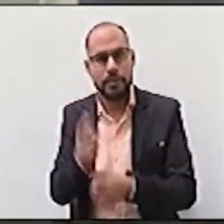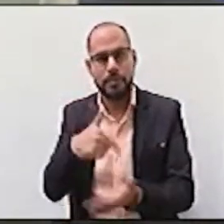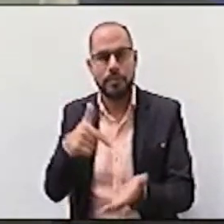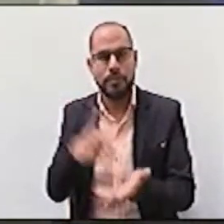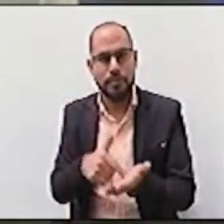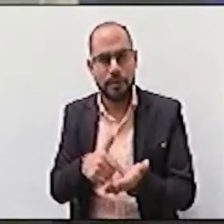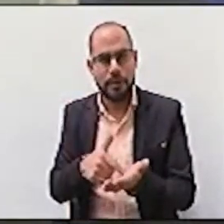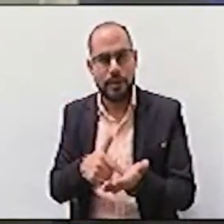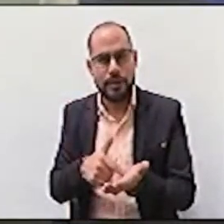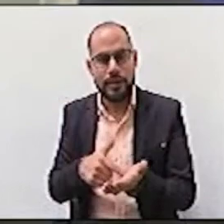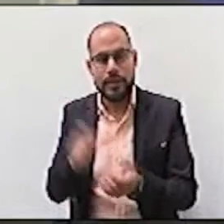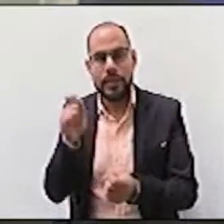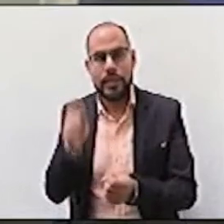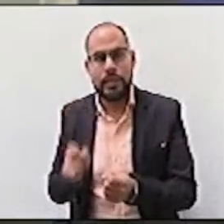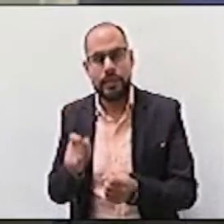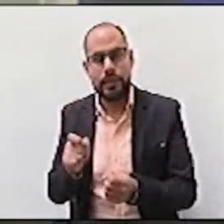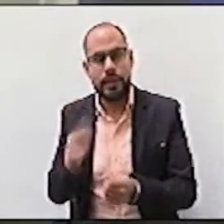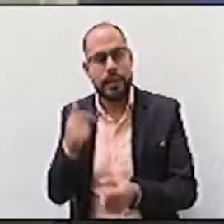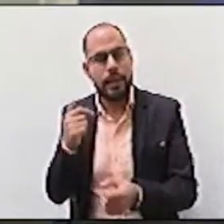incidencia delictiva,